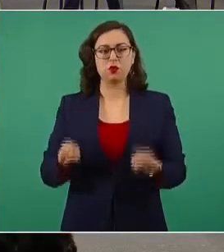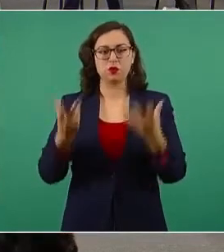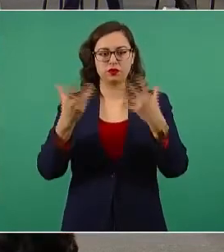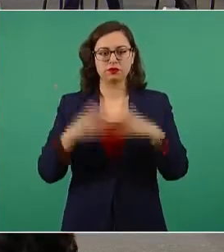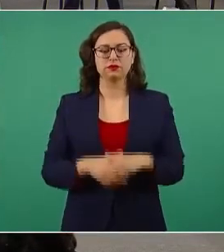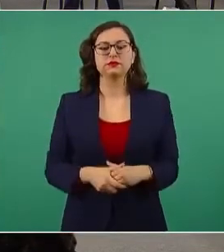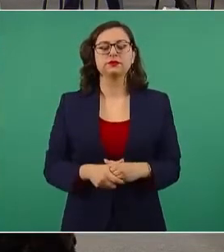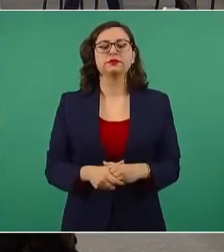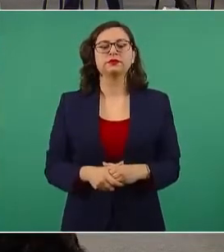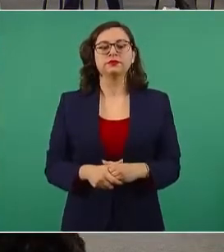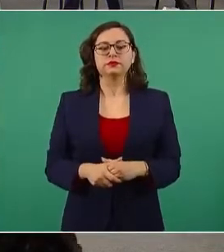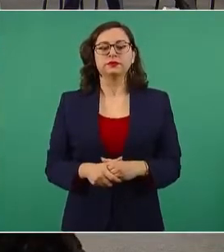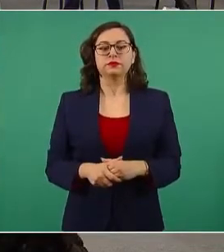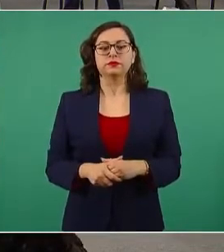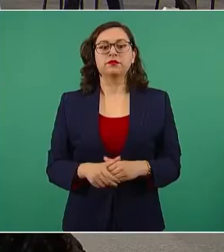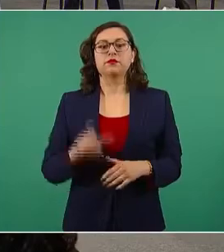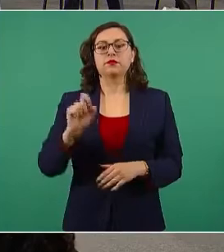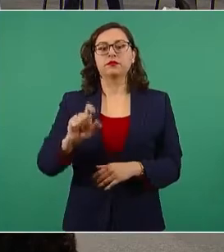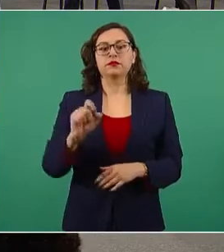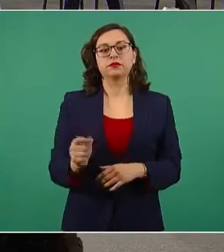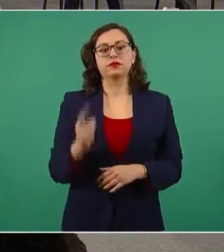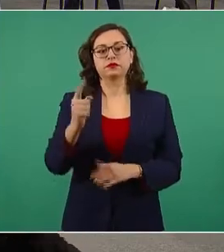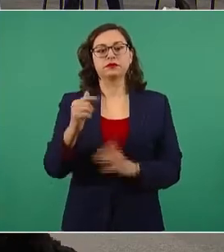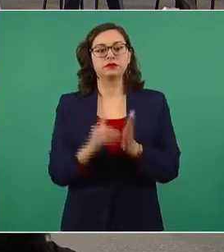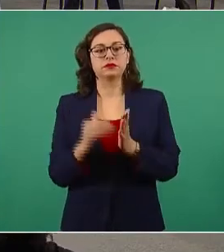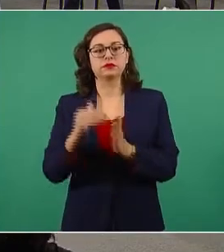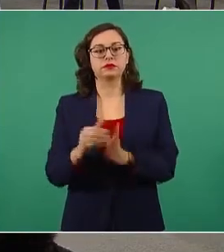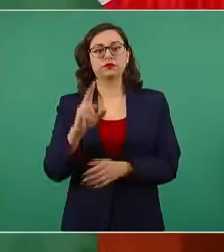Estas son la cantidad de personas,